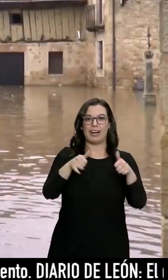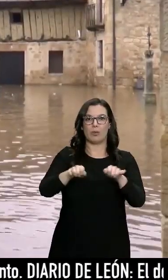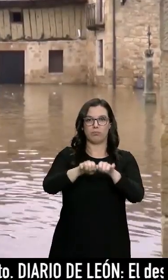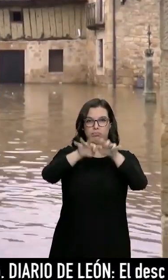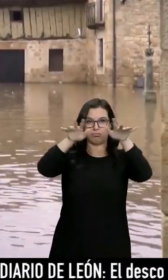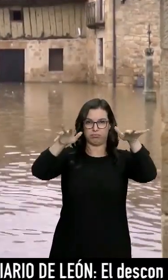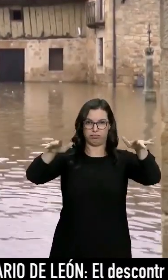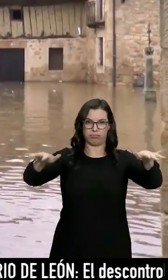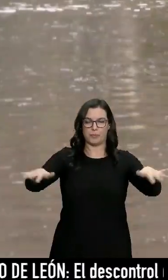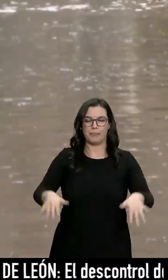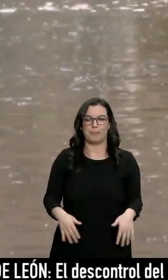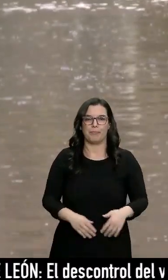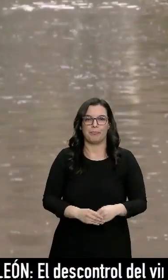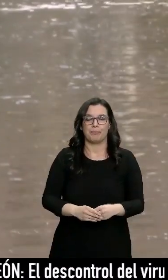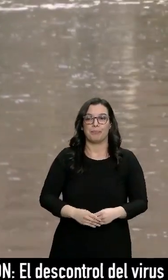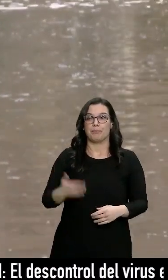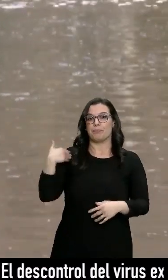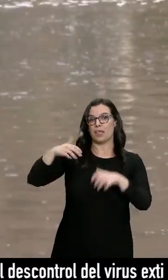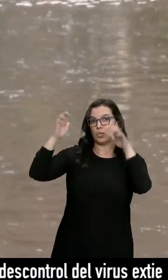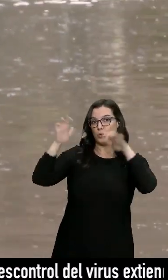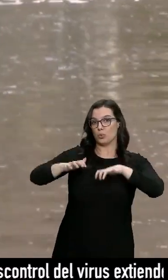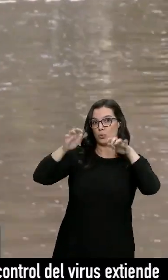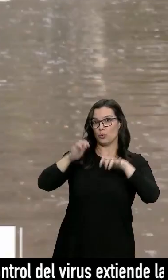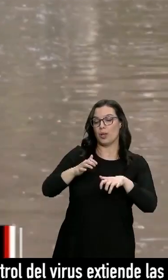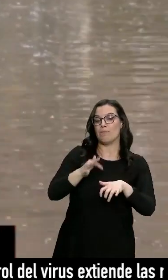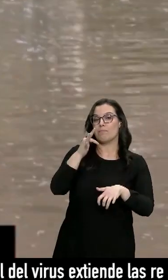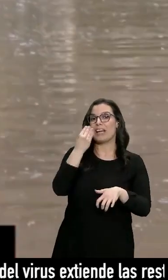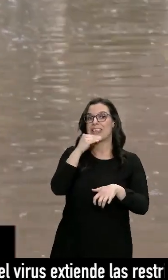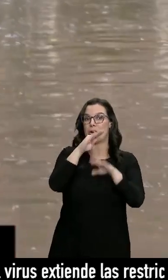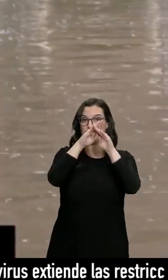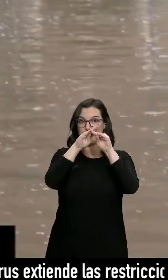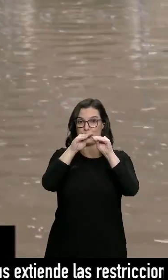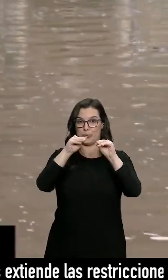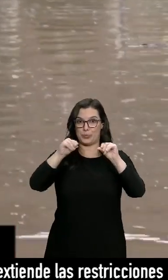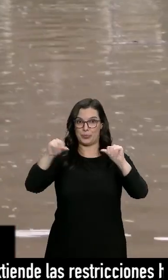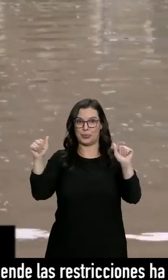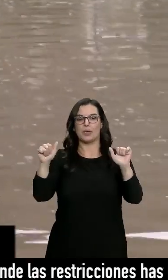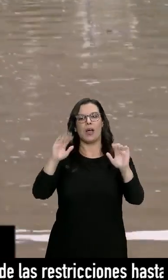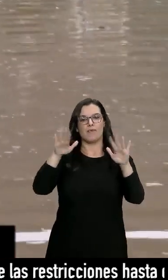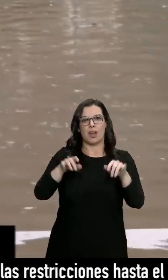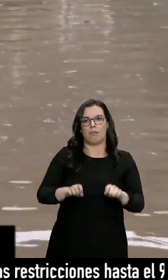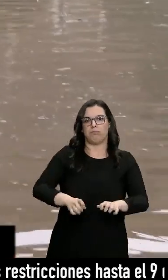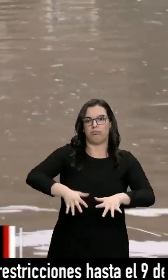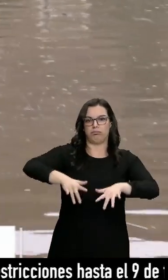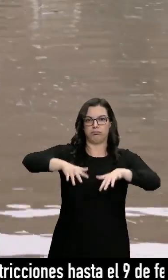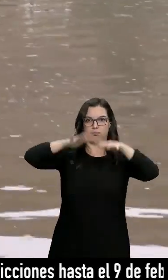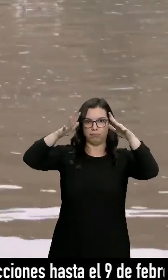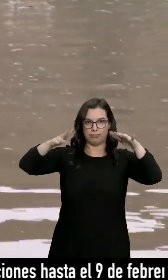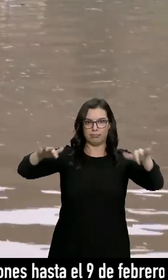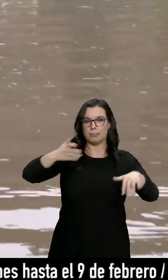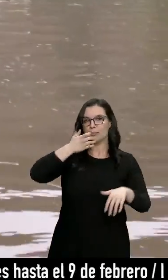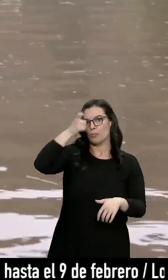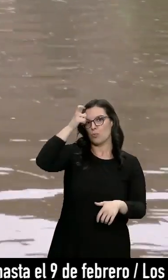paso por la localidad. Las lluvias de este fin de semana, unido al deshielo de la nieve que trajo Filomena, han provocado inundaciones en poblaciones